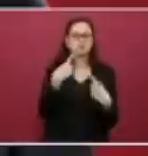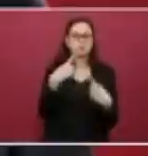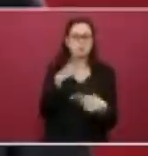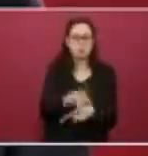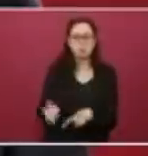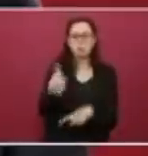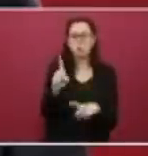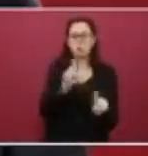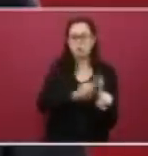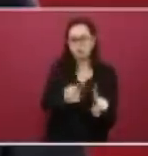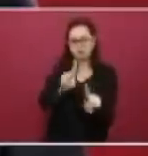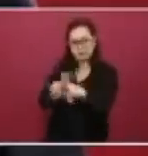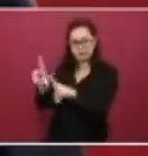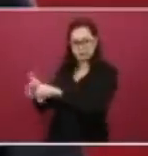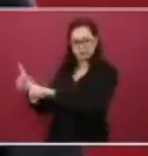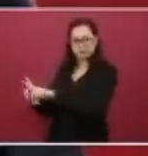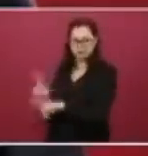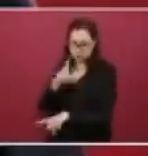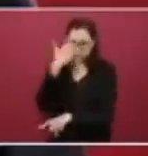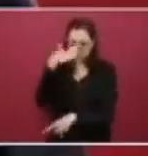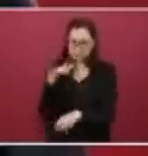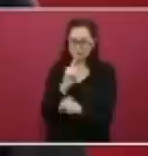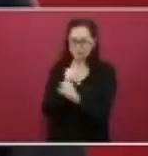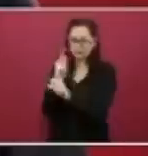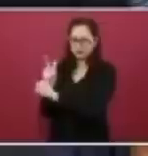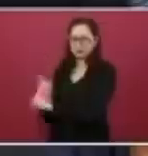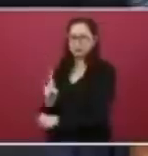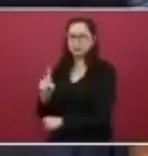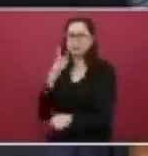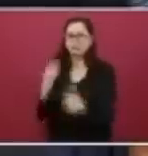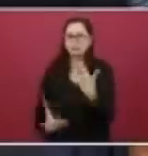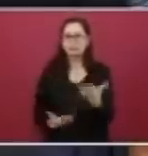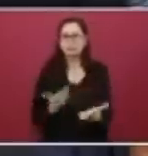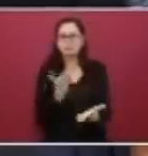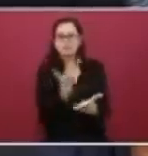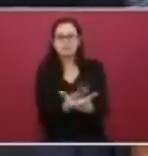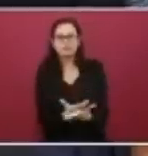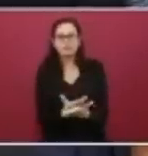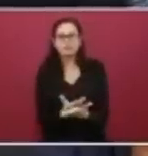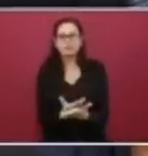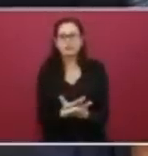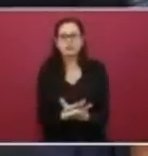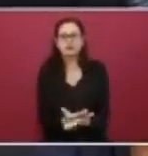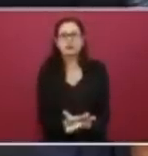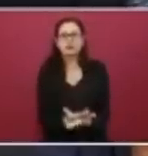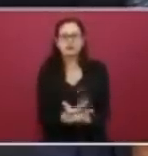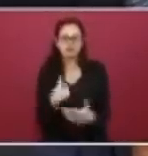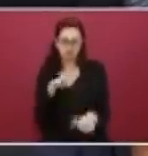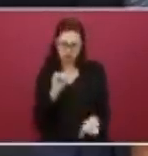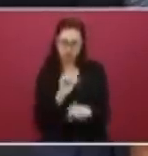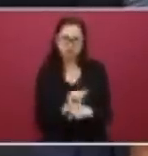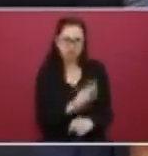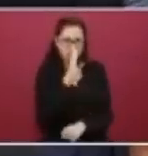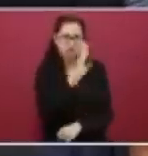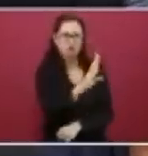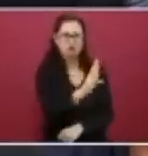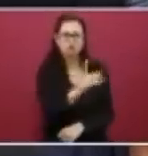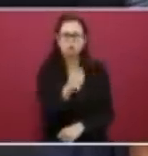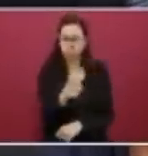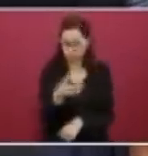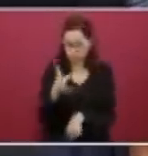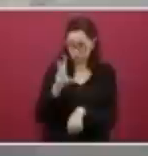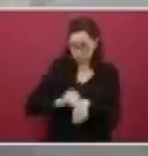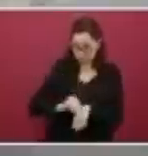pueblos como ustedes los tienen bien rastreados ellos hicieron un emplazamiento el día de ayer para hablar con usted directamente entonces si está